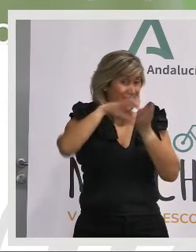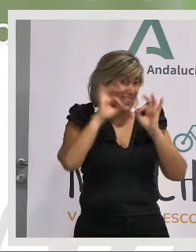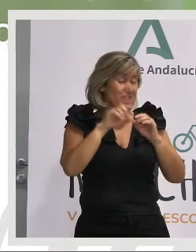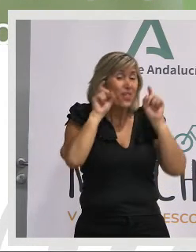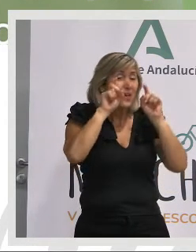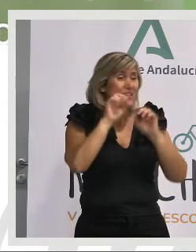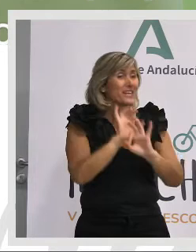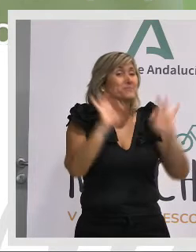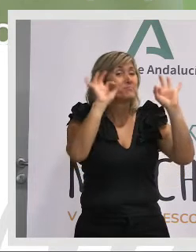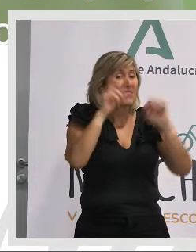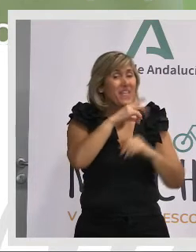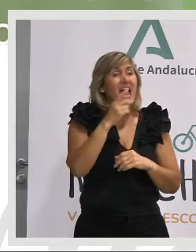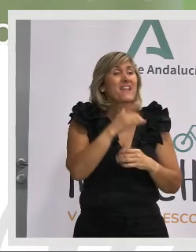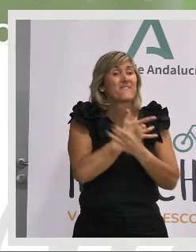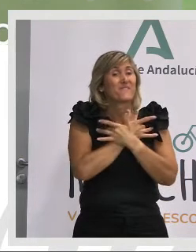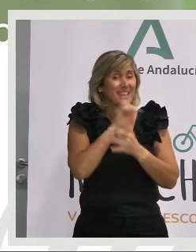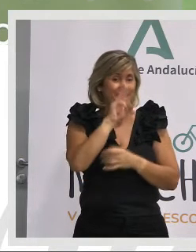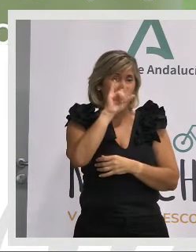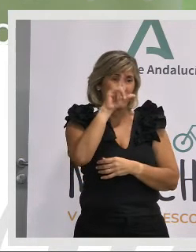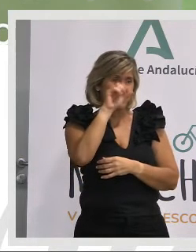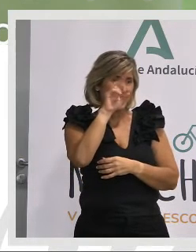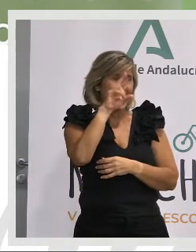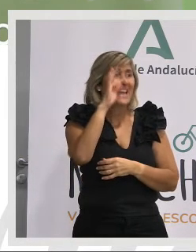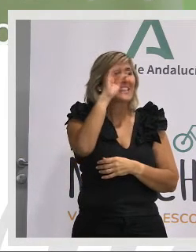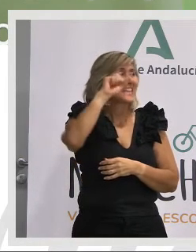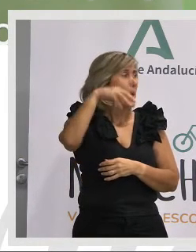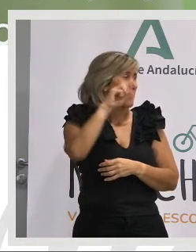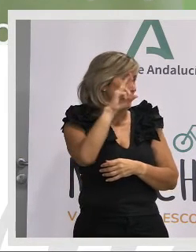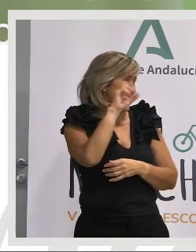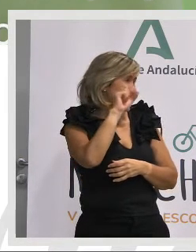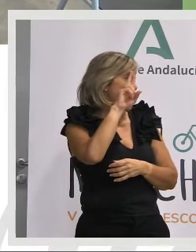Especial Virgen del Pilar, doña Tamara Ruiz.